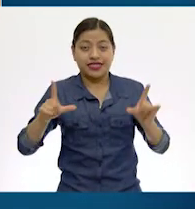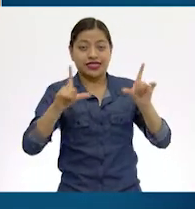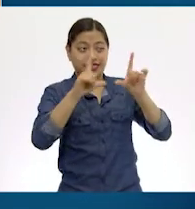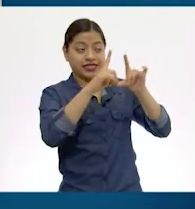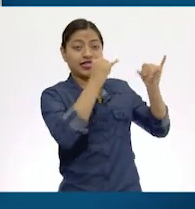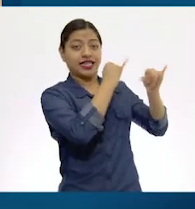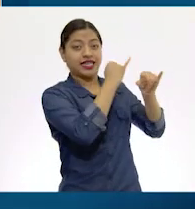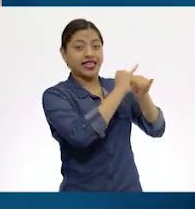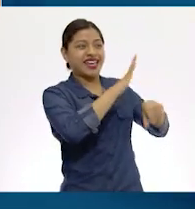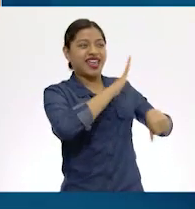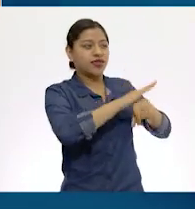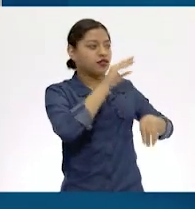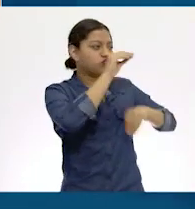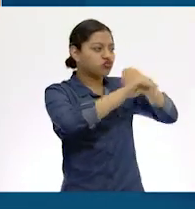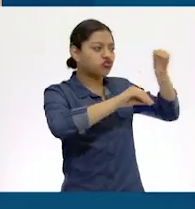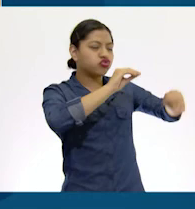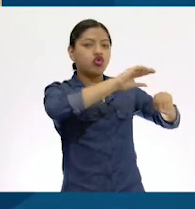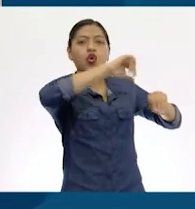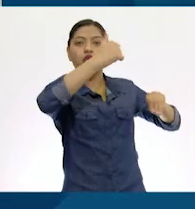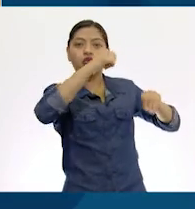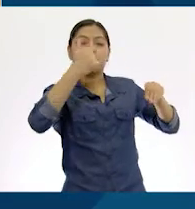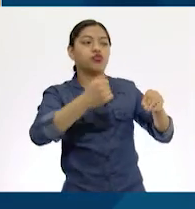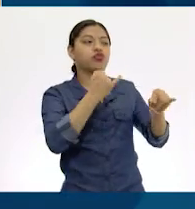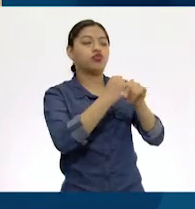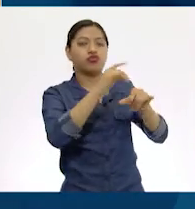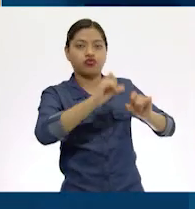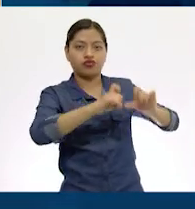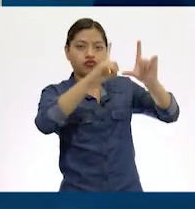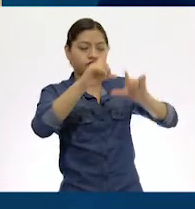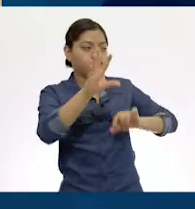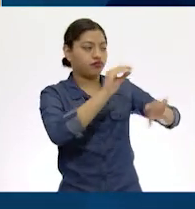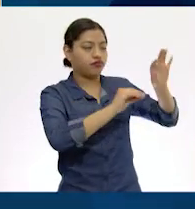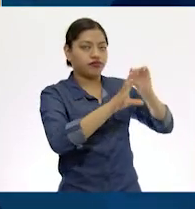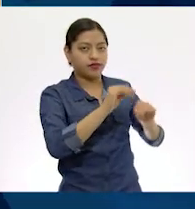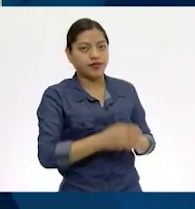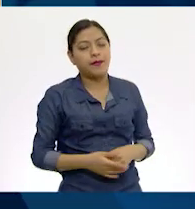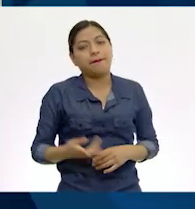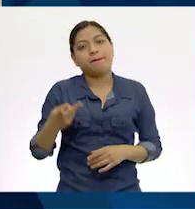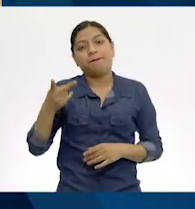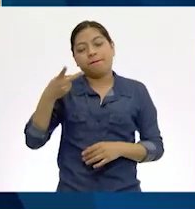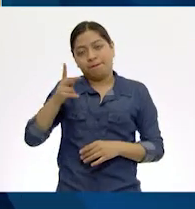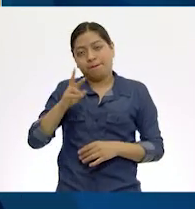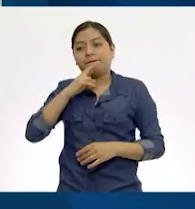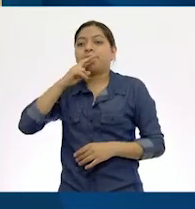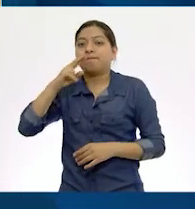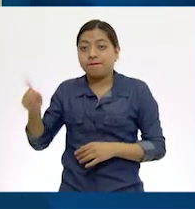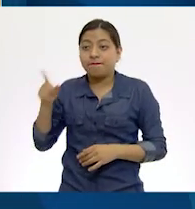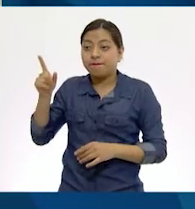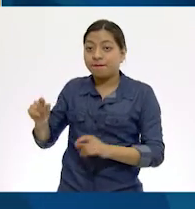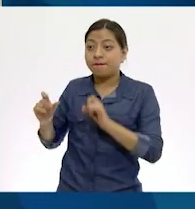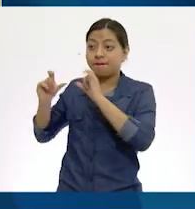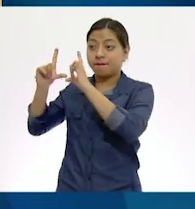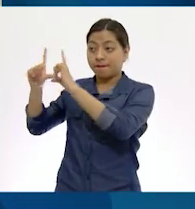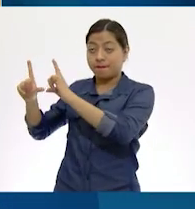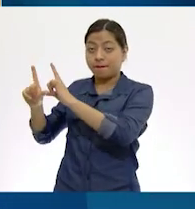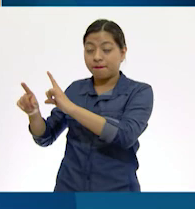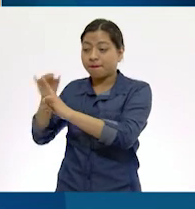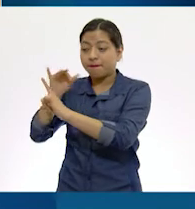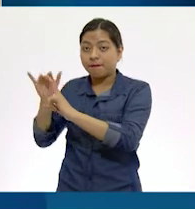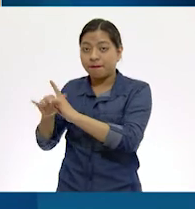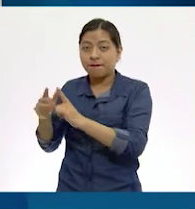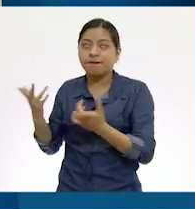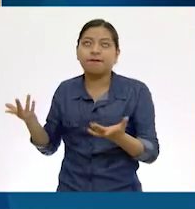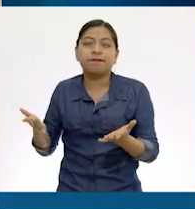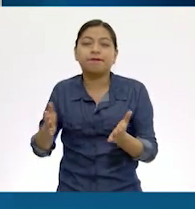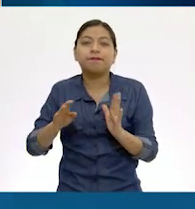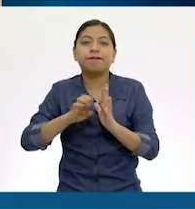sitios, cada uno con un enlace que contiene información específica y buscar si alguno de ellos sirve para lo que quieres saber. Por